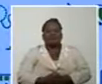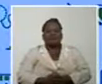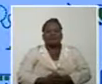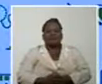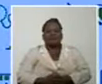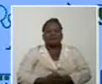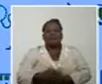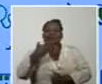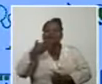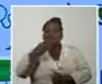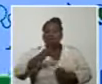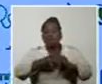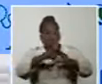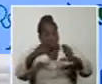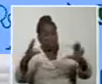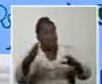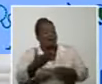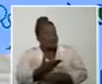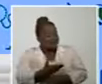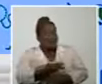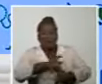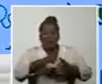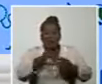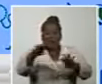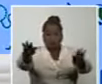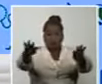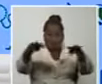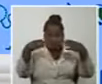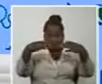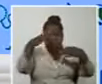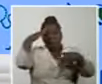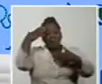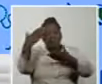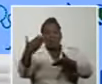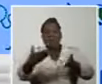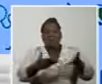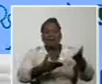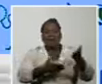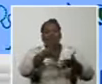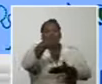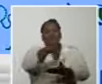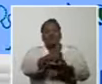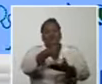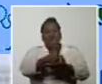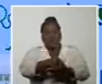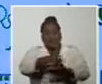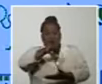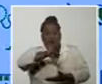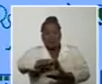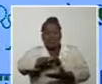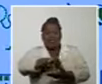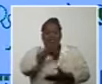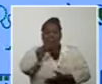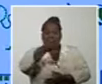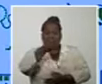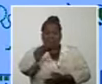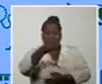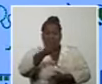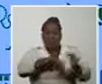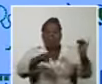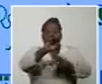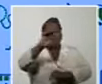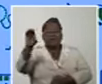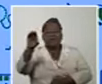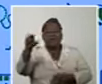Buenos días, Agdiel, y todos los que nos siguen. Sean bienvenidos una vez más a la sede del Centro de Prensa Internacional del Ministerio de